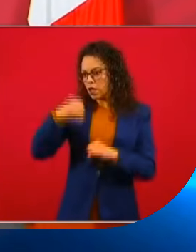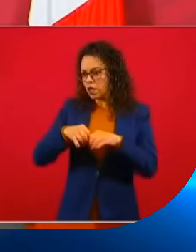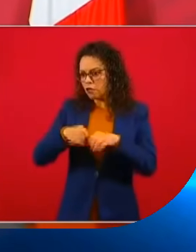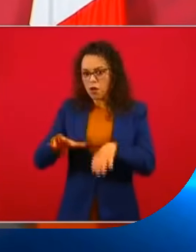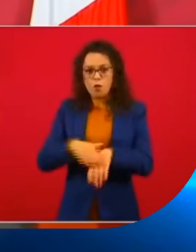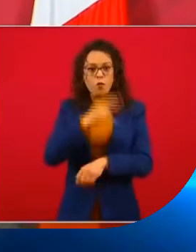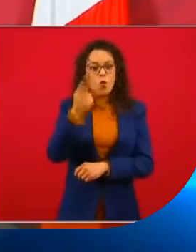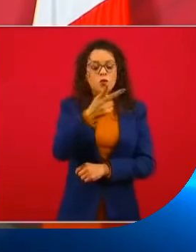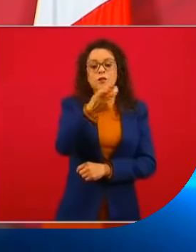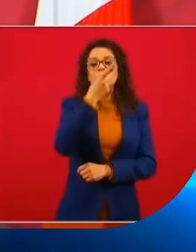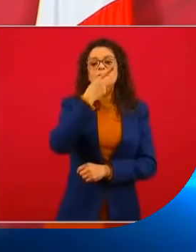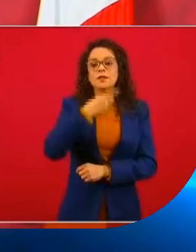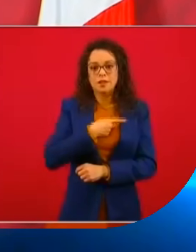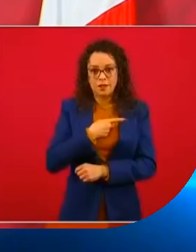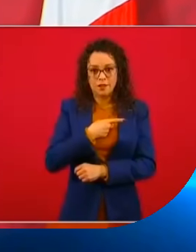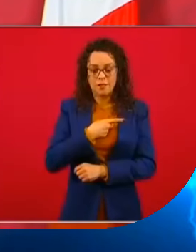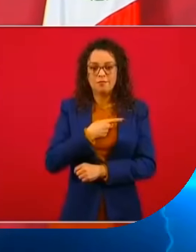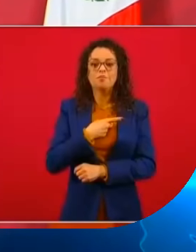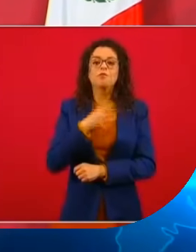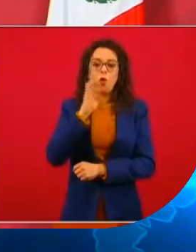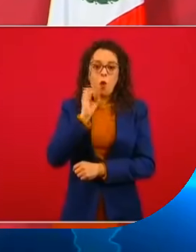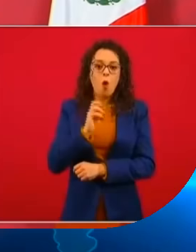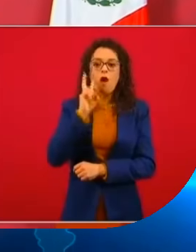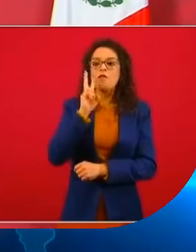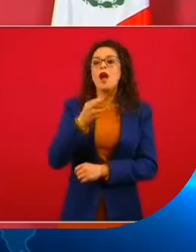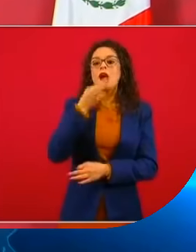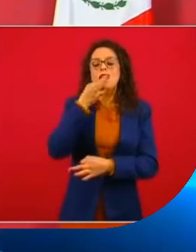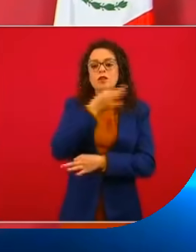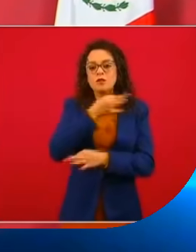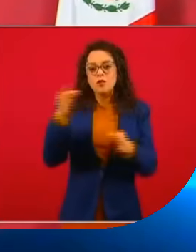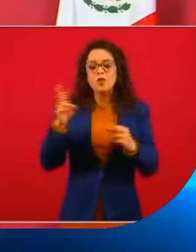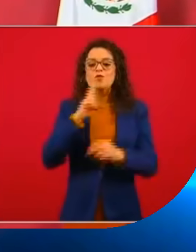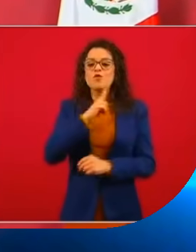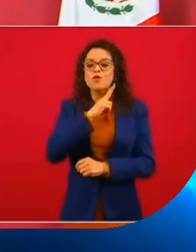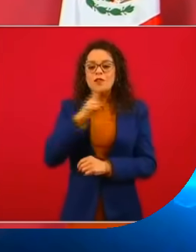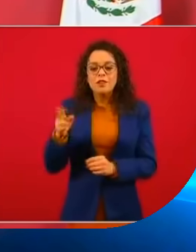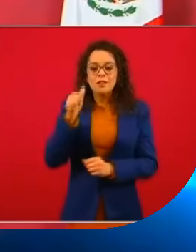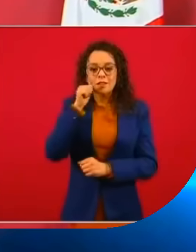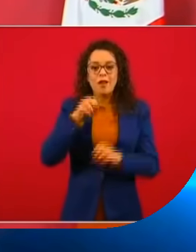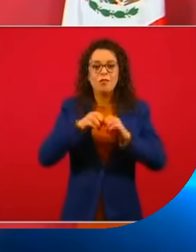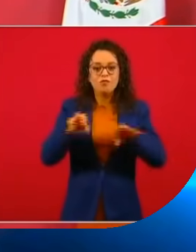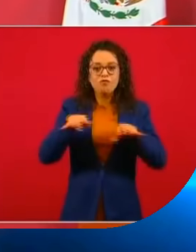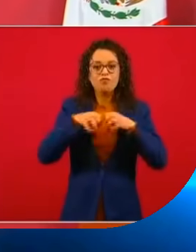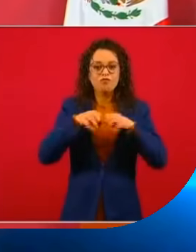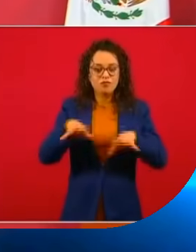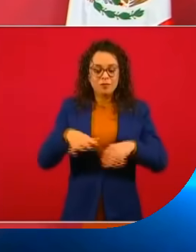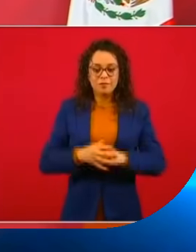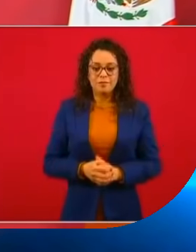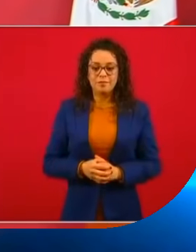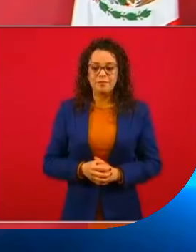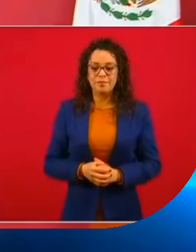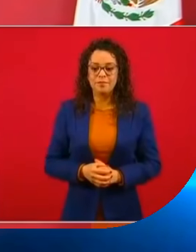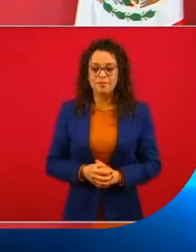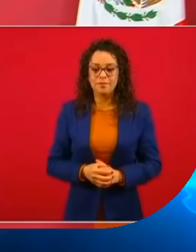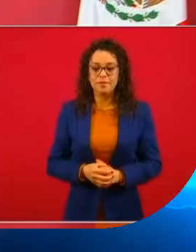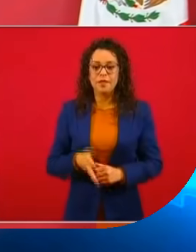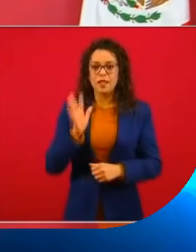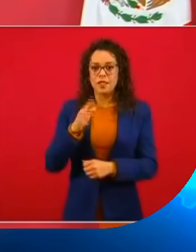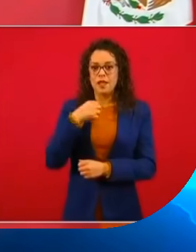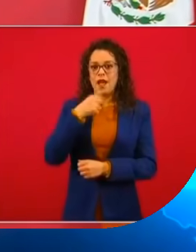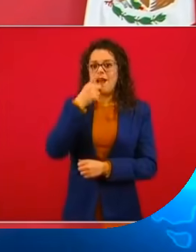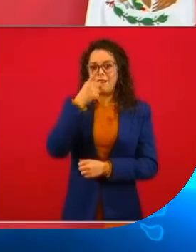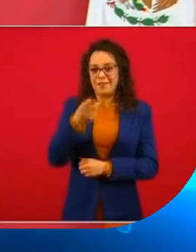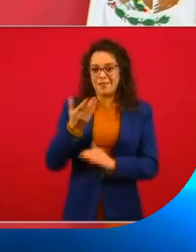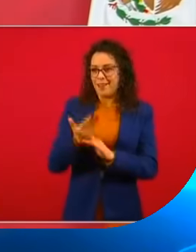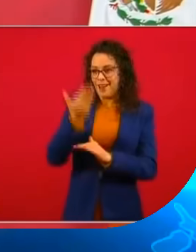por las noticias. Ya les platicaba yo la diferencia entre Porfirio Díaz y